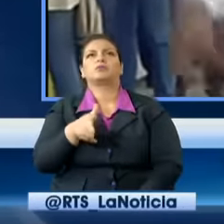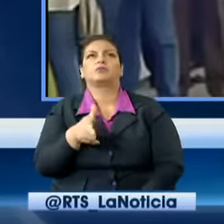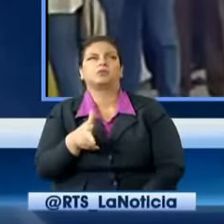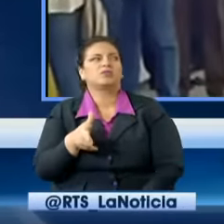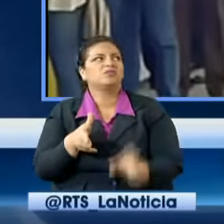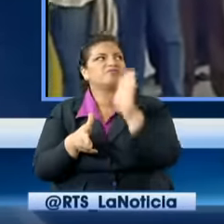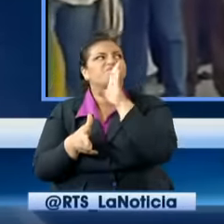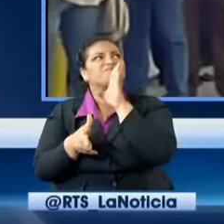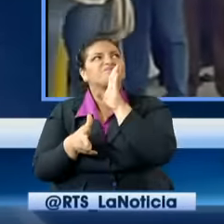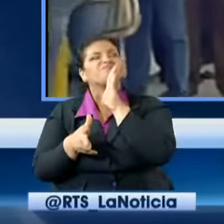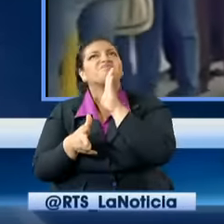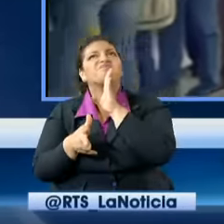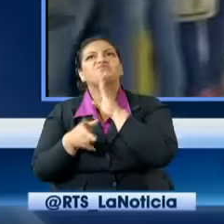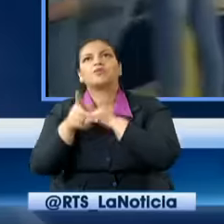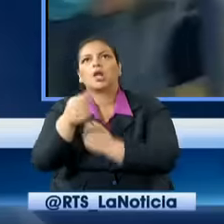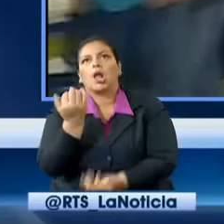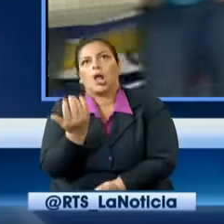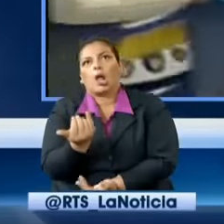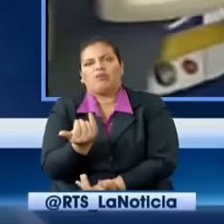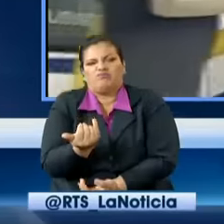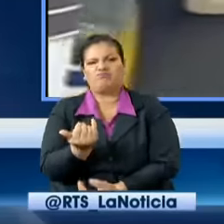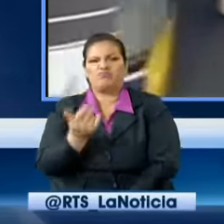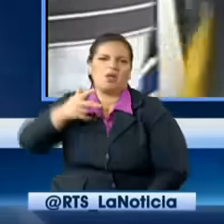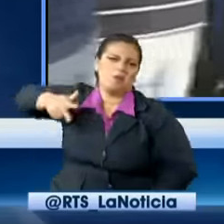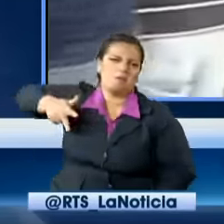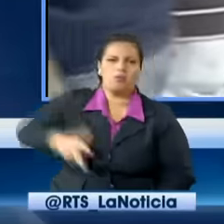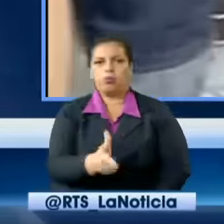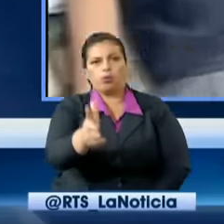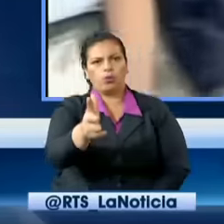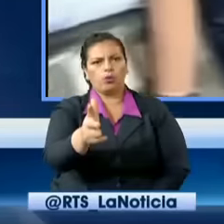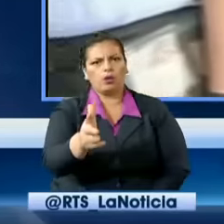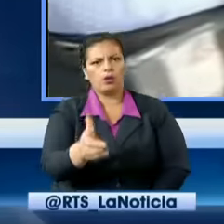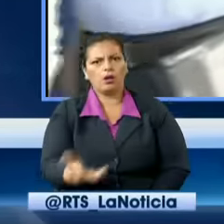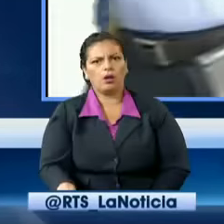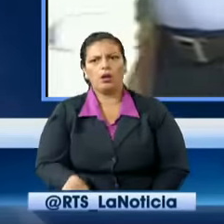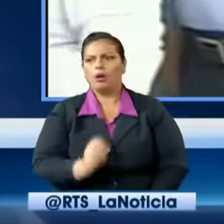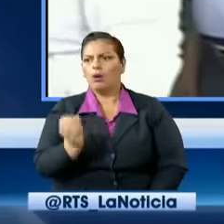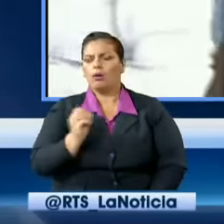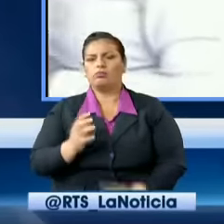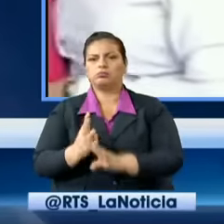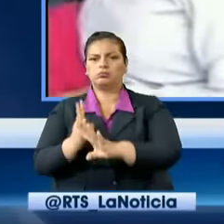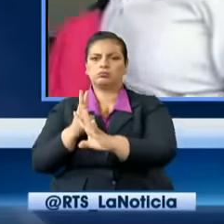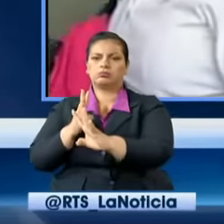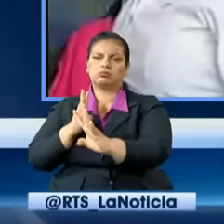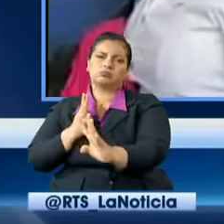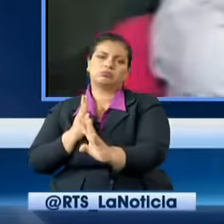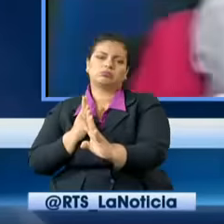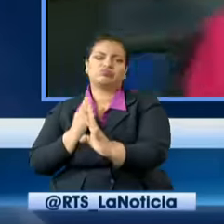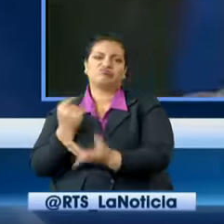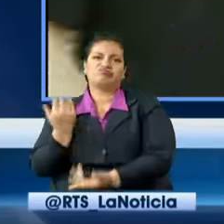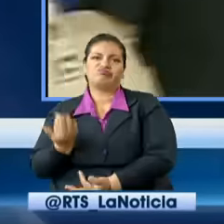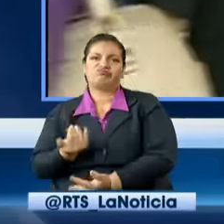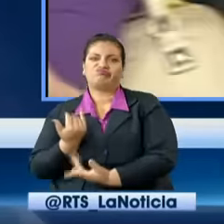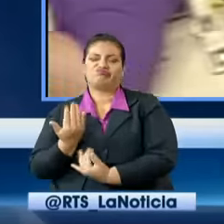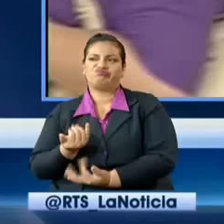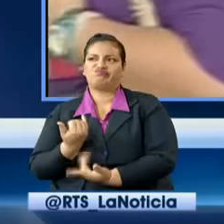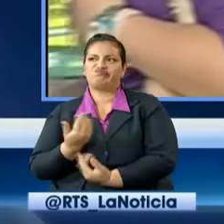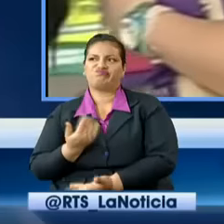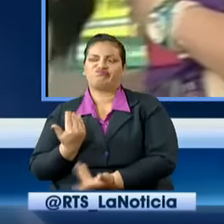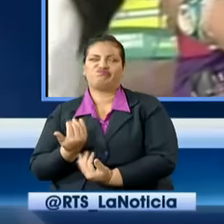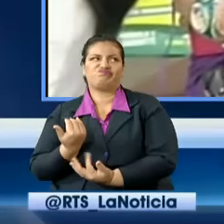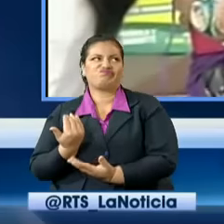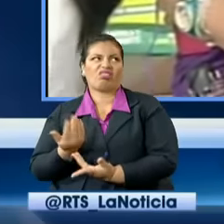Hacer fila, hacer cola ordenadamente nos cae mal. Peor, pues Enrique, eso. Tú escuchas normalmente, claro, no son todas las personas, y es